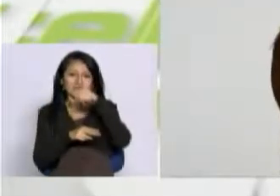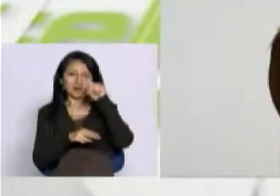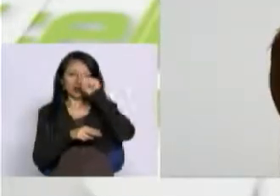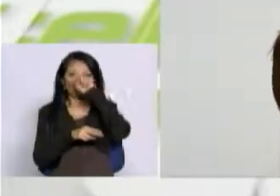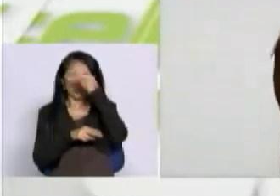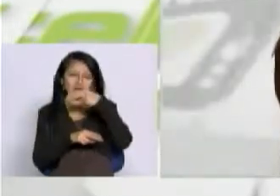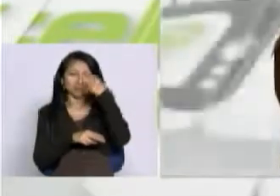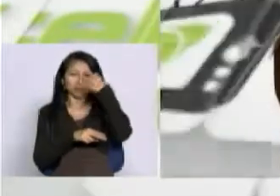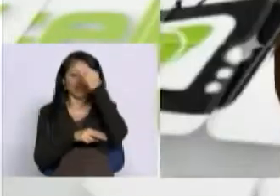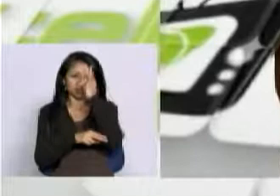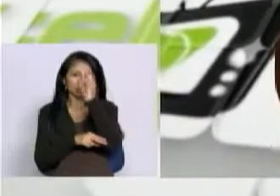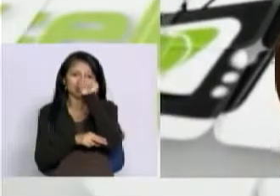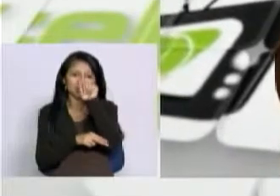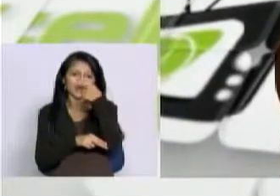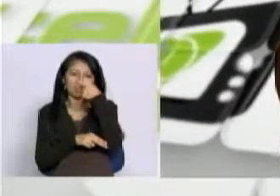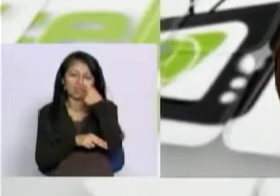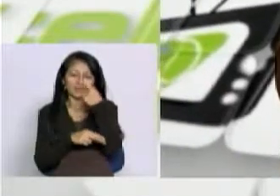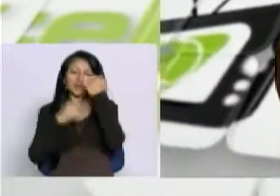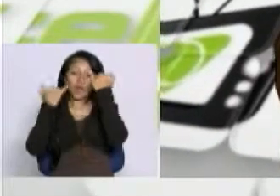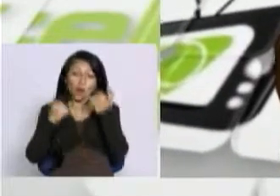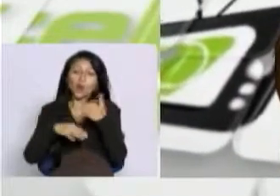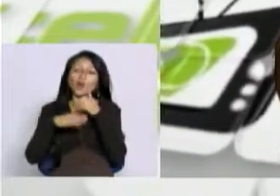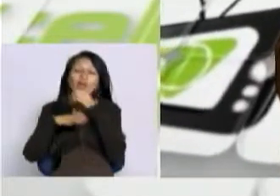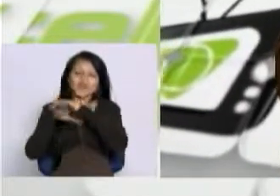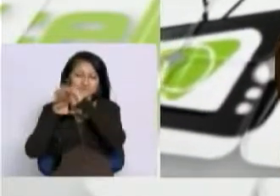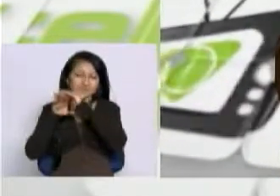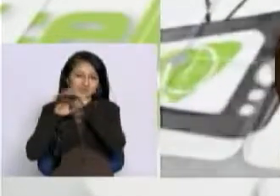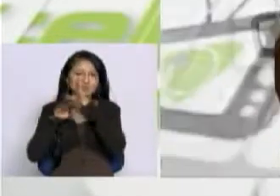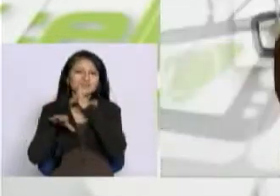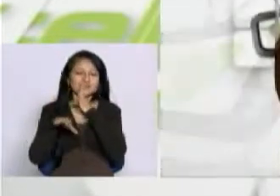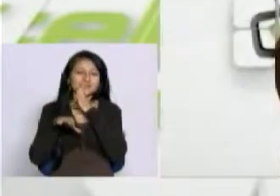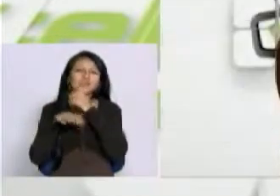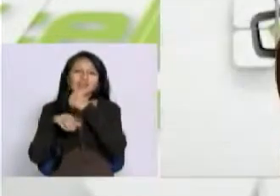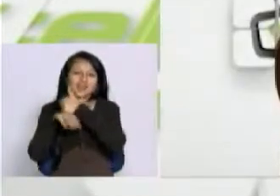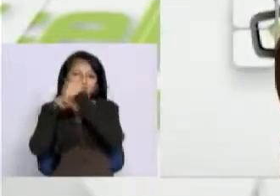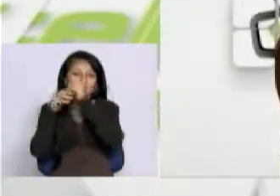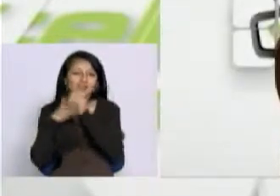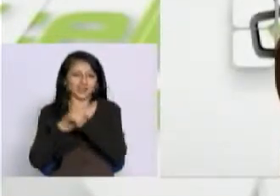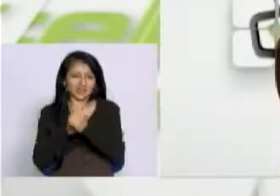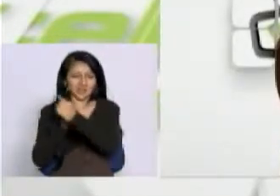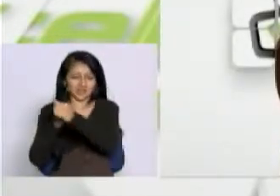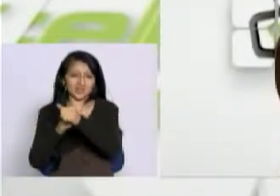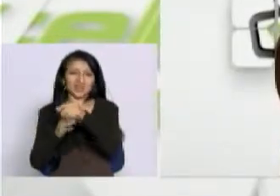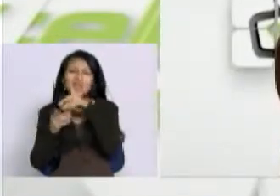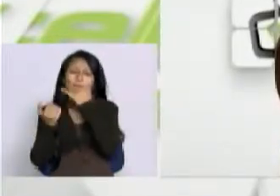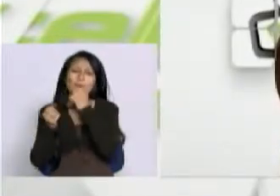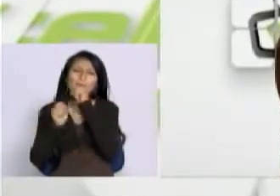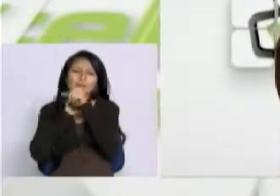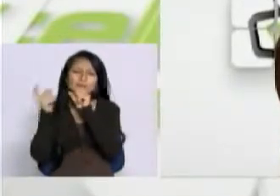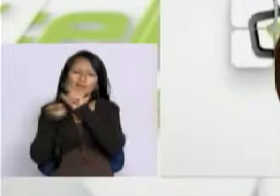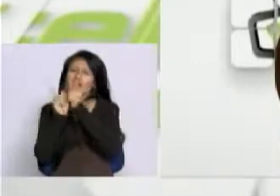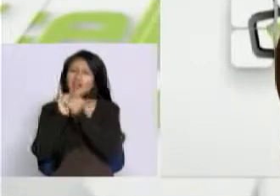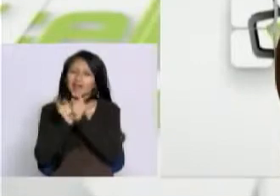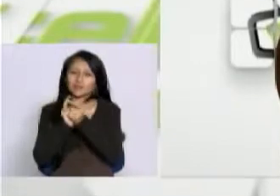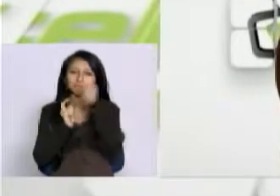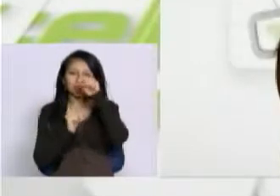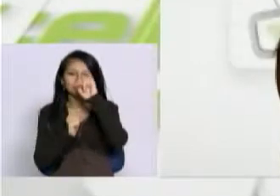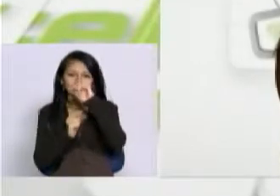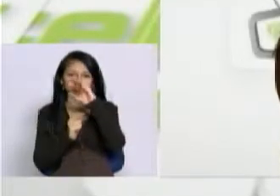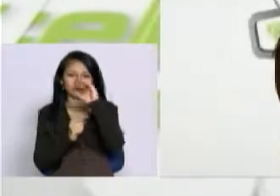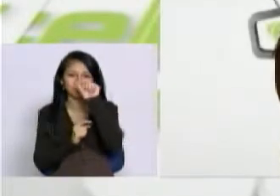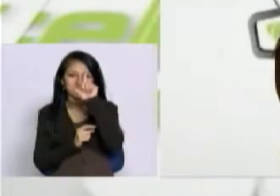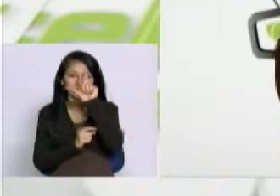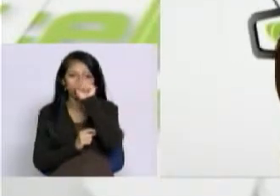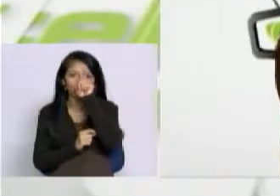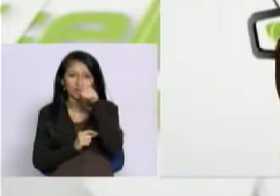su director, Nicolás Infuentes Salazar, quien nos contará cuáles son esos cambios en el formato de producción de este importante programa que hace